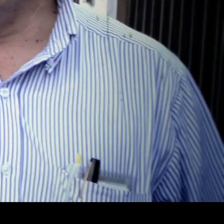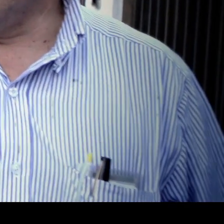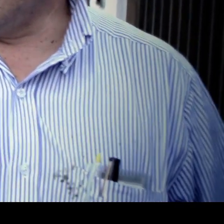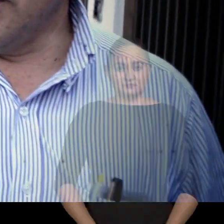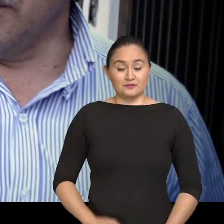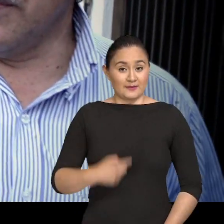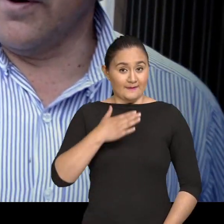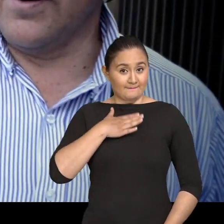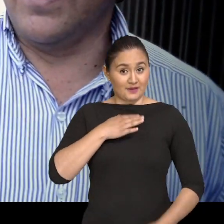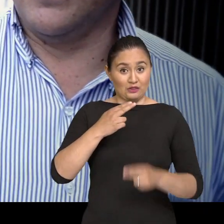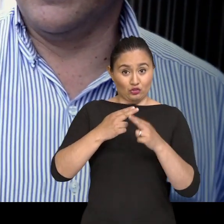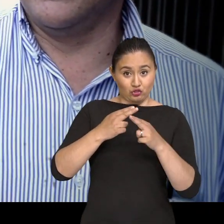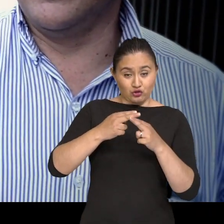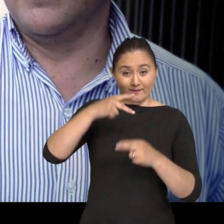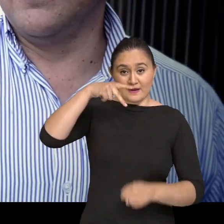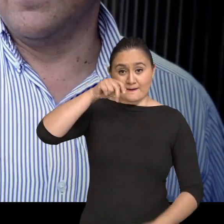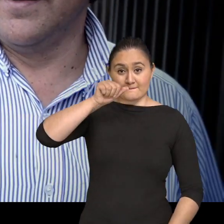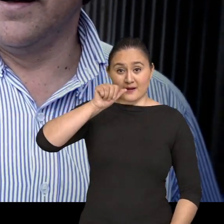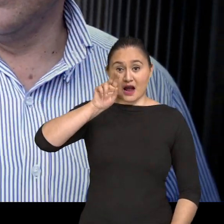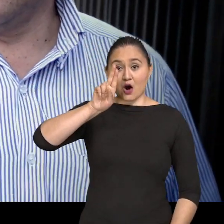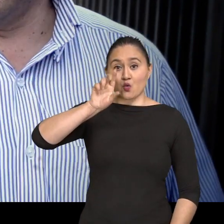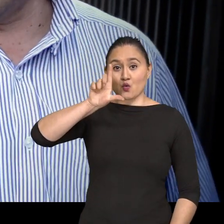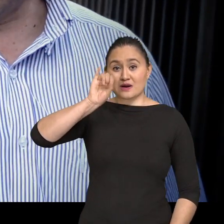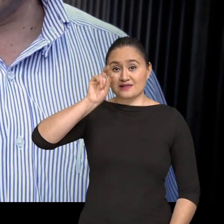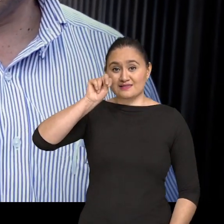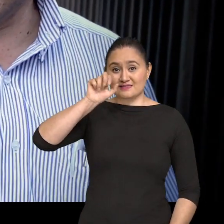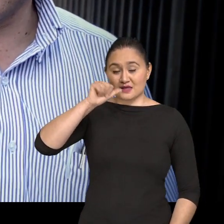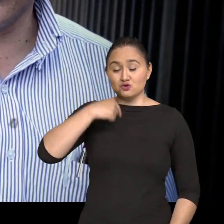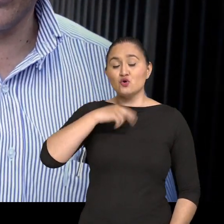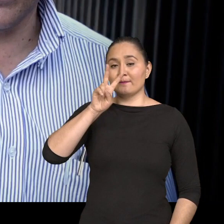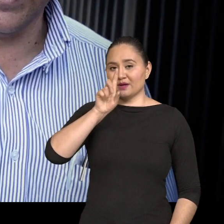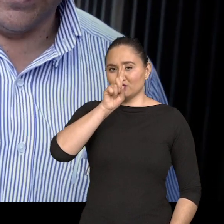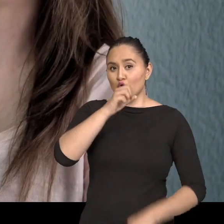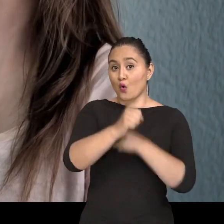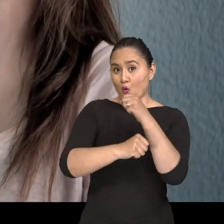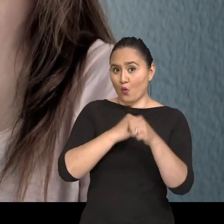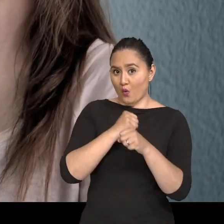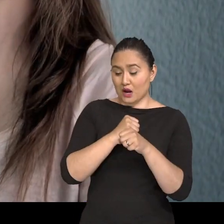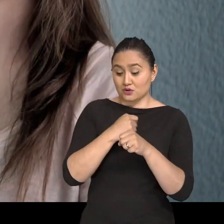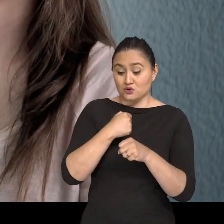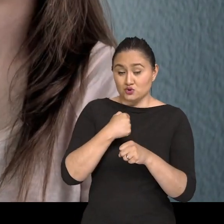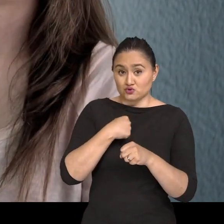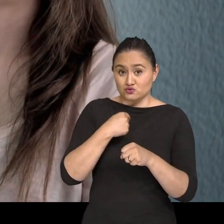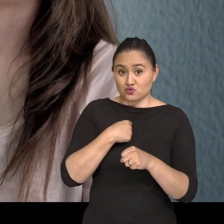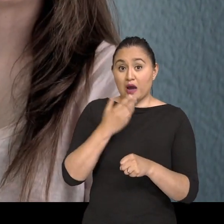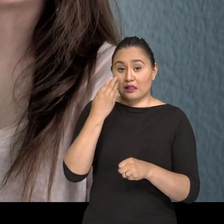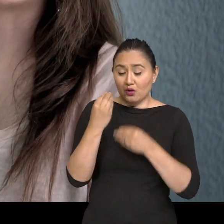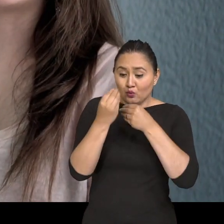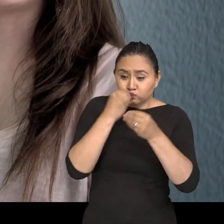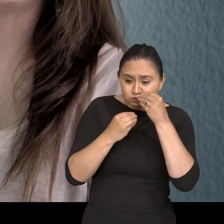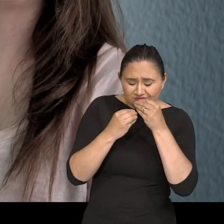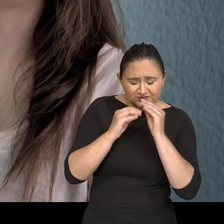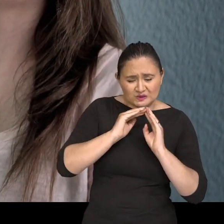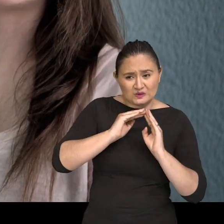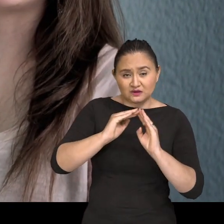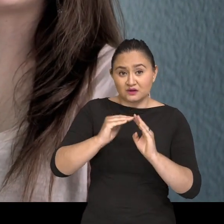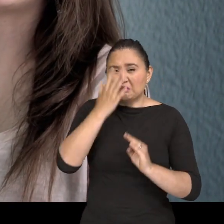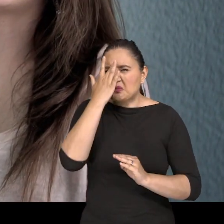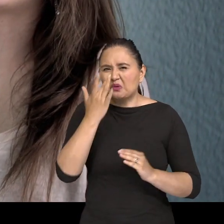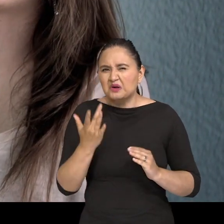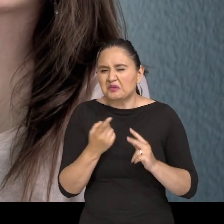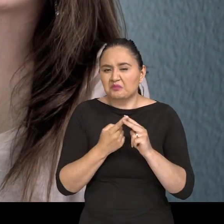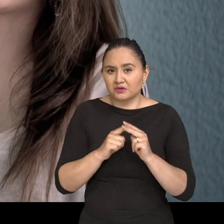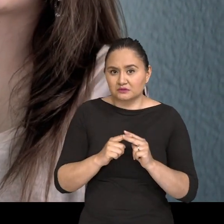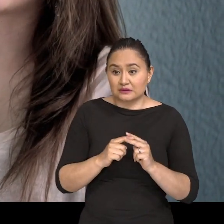yo soy paulina tengo 21 años empecé esto tener anorexia porque en el colegio